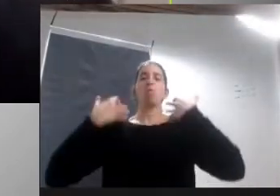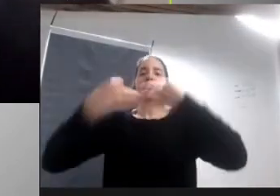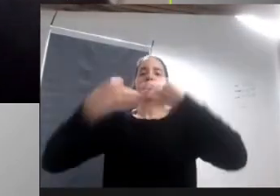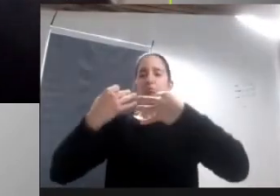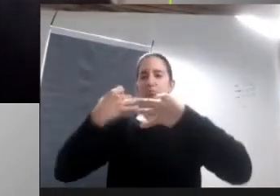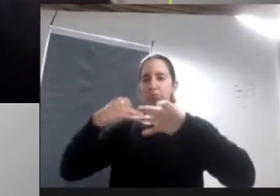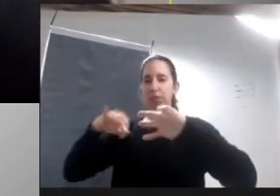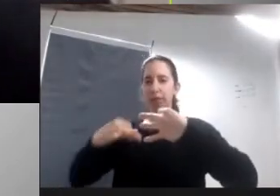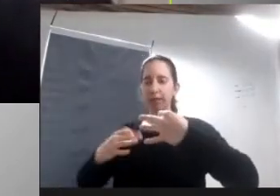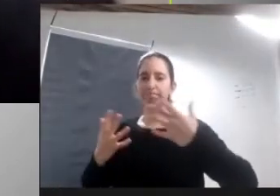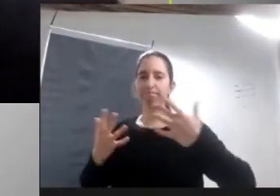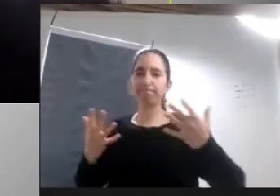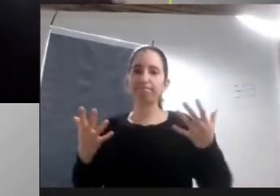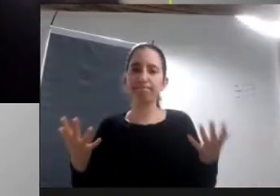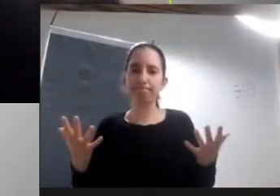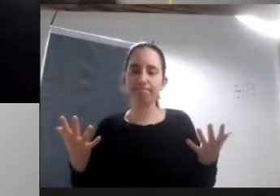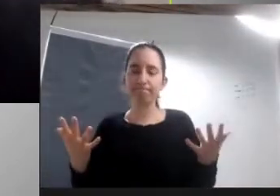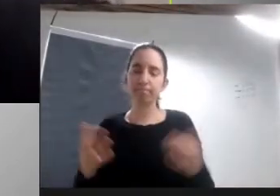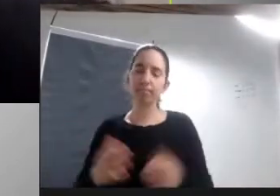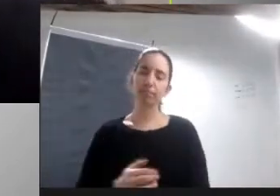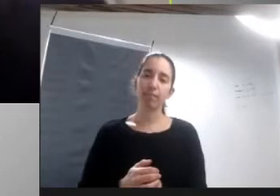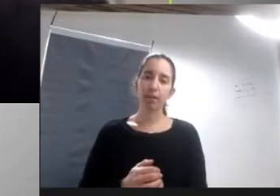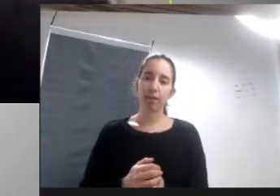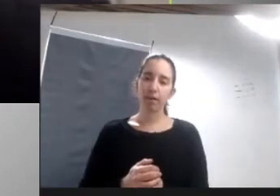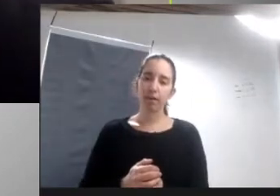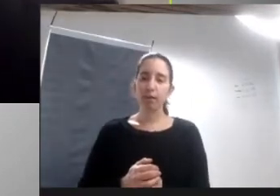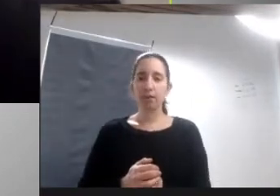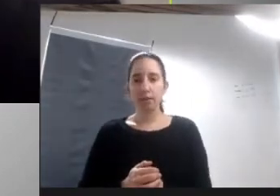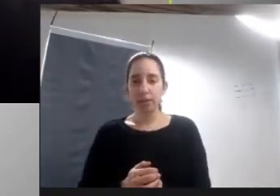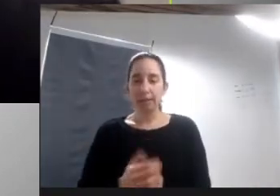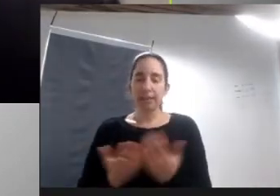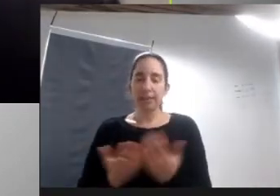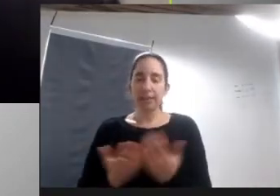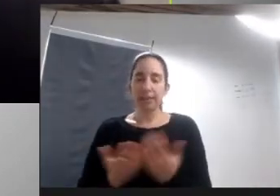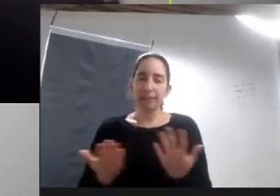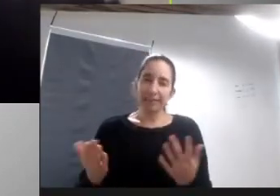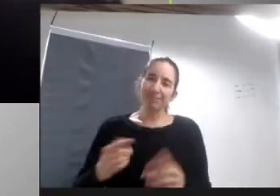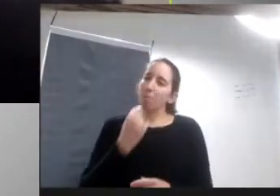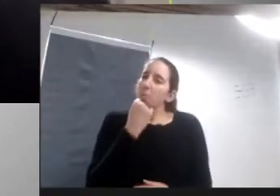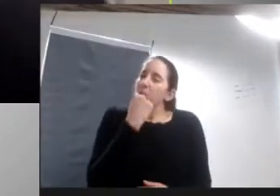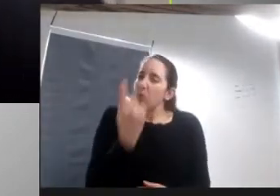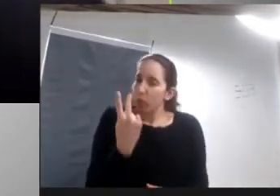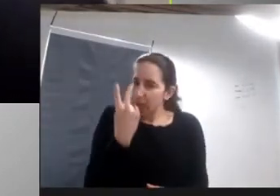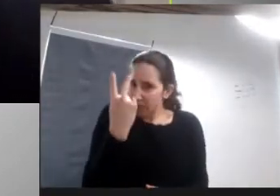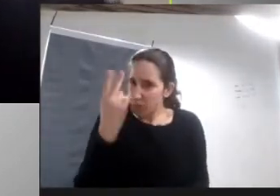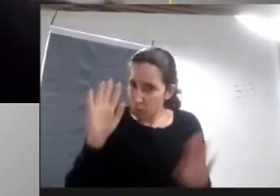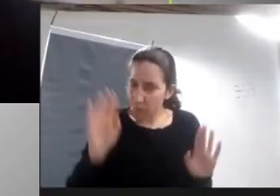La segunda pregunta sobre la autonomía, le voy a responder de la manera más breve posible.